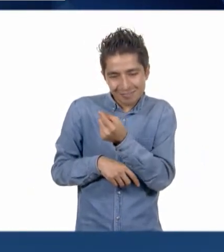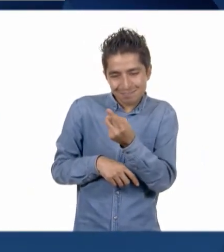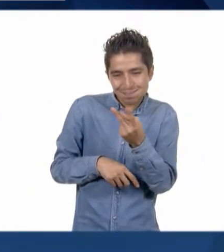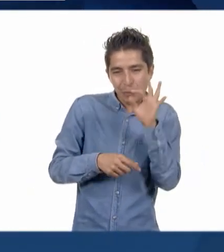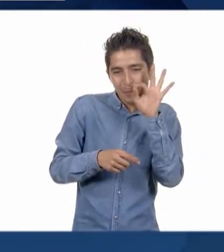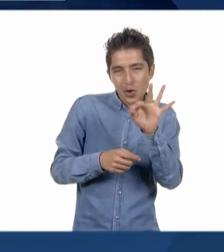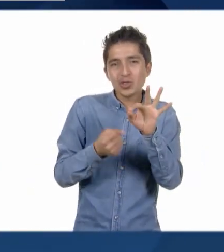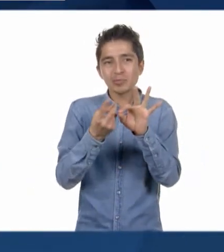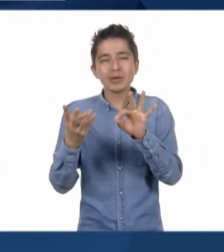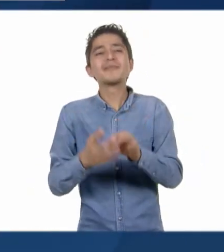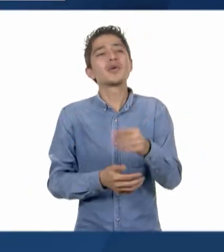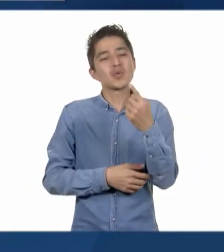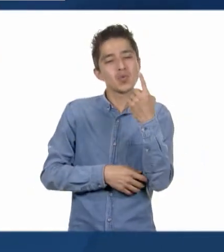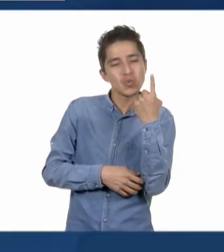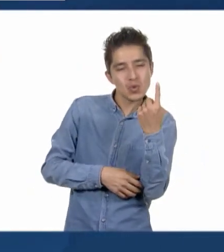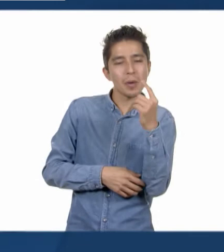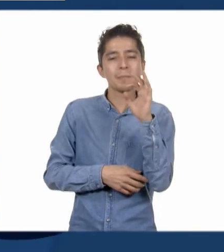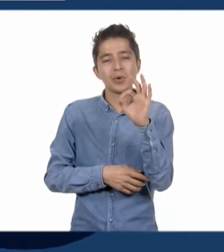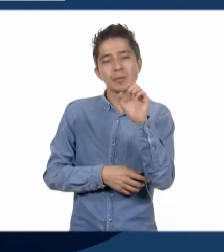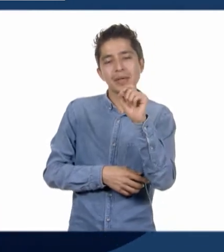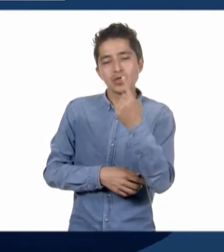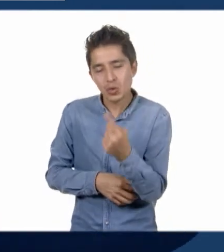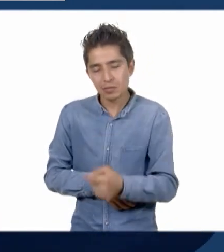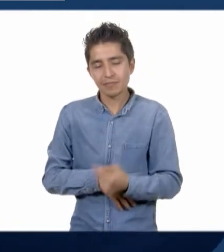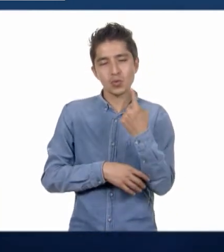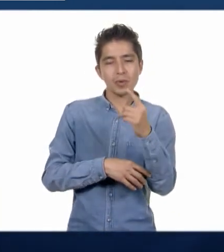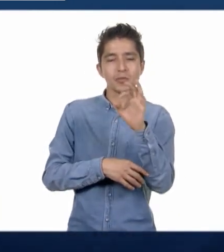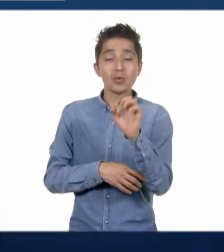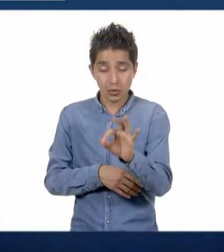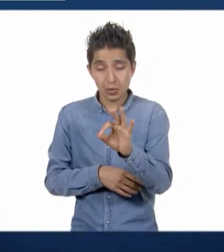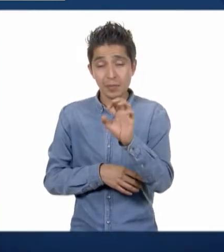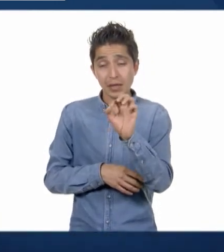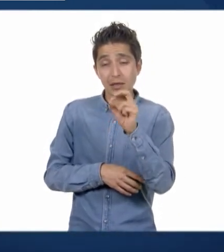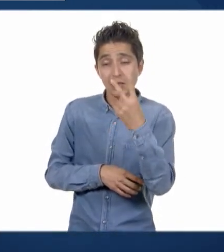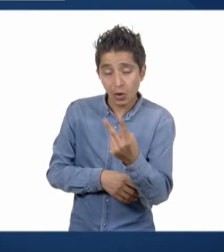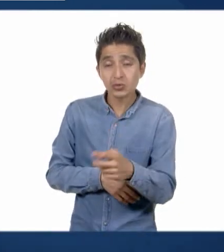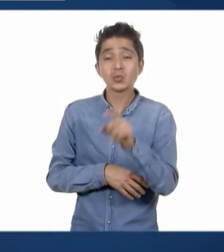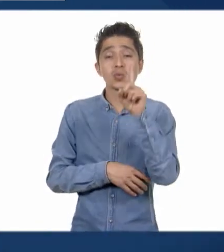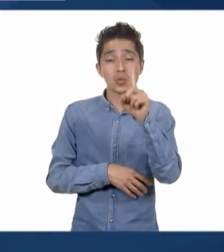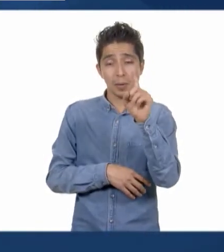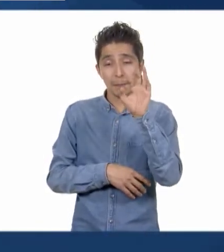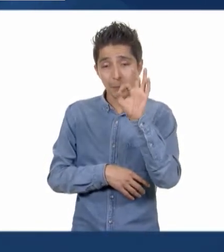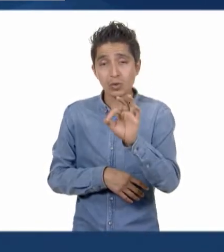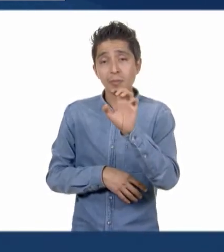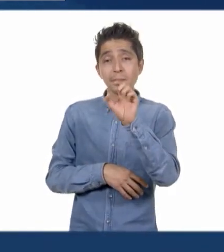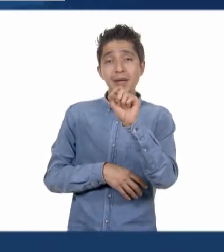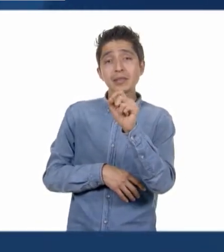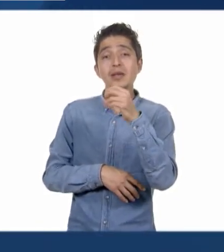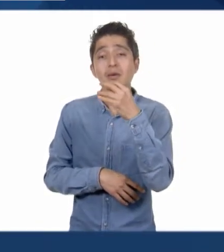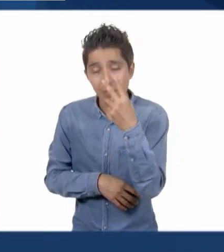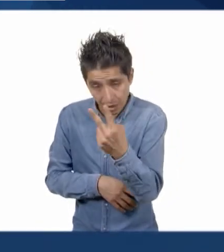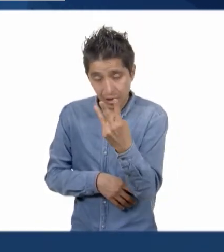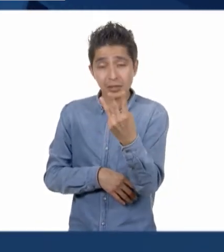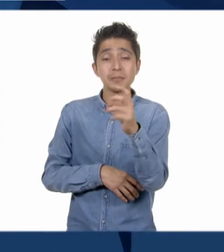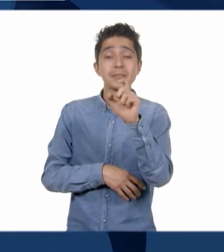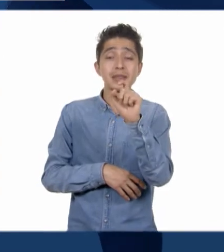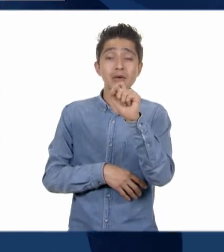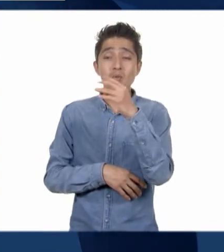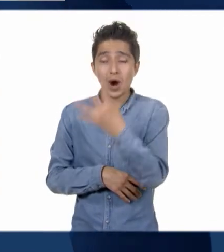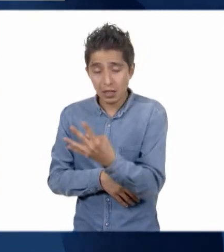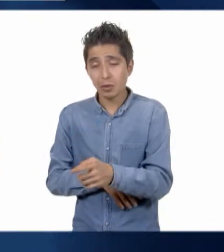números 1.21, 1.22, 1.23, 1.24,